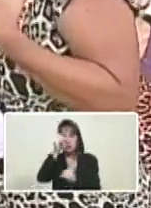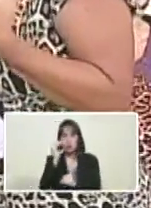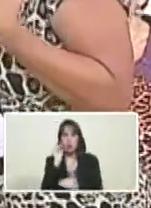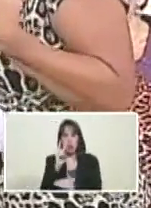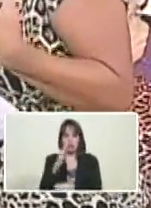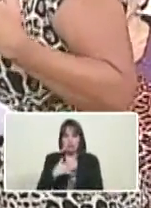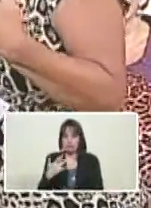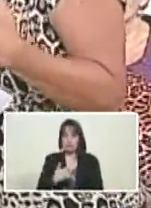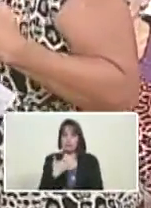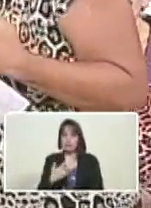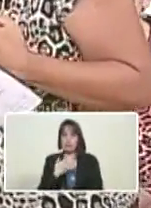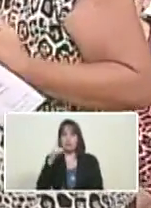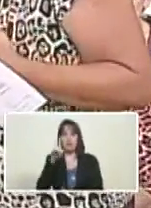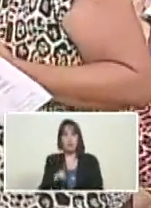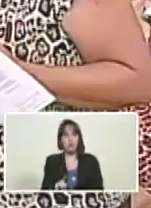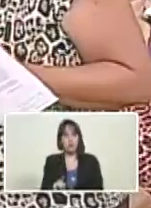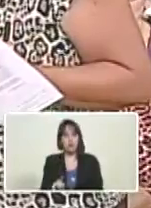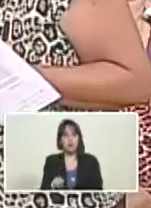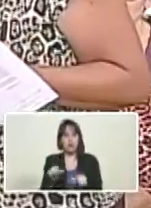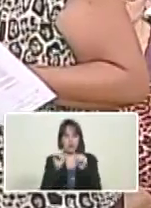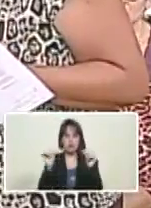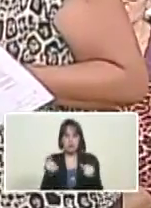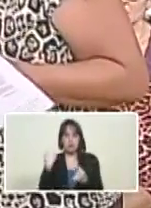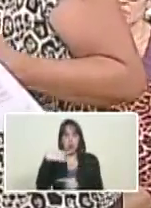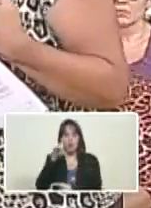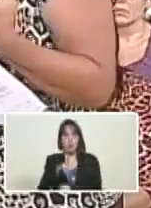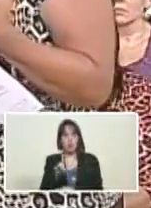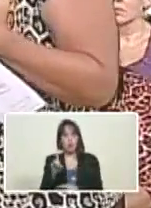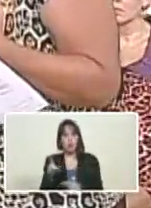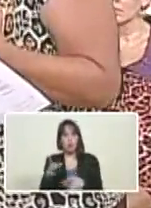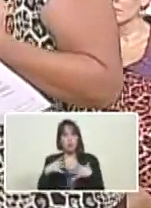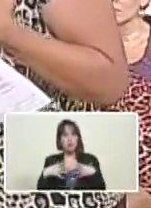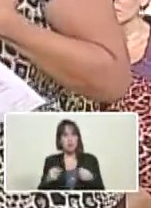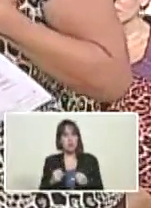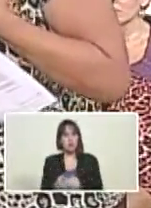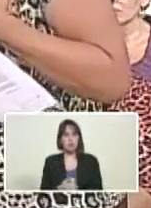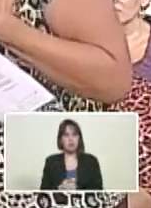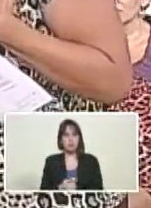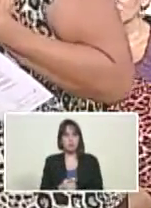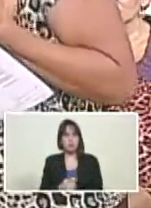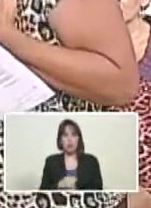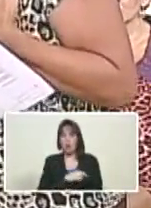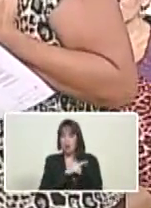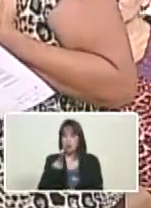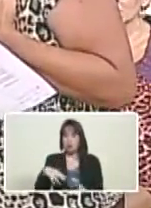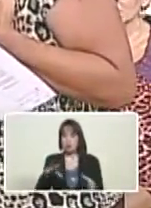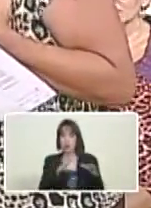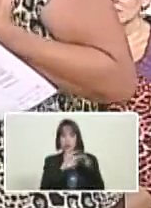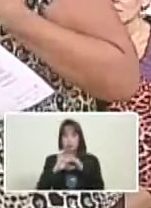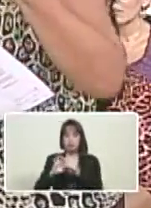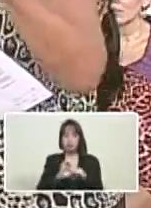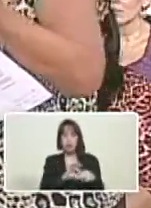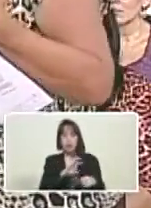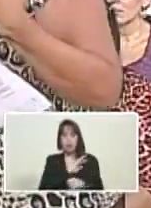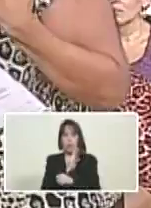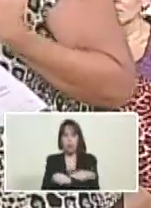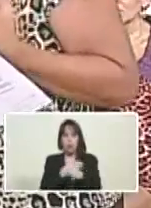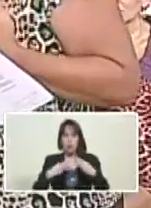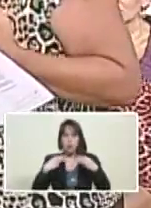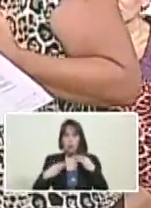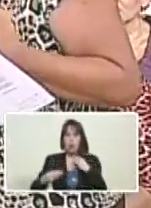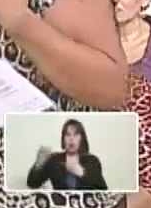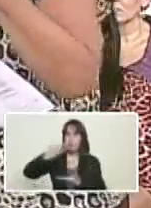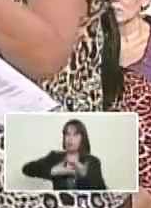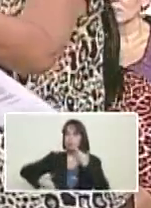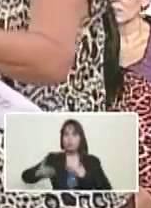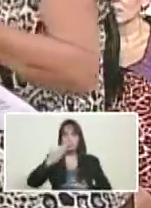se sientan también en el Sistema Único Nacional de Salud, que ellas también y nosotros como Poder Popular nos enseñen el lenguaje